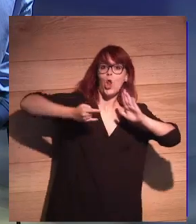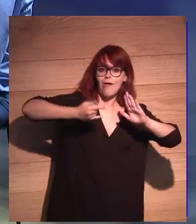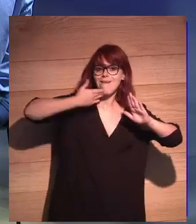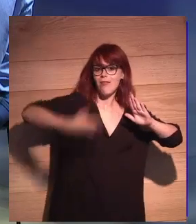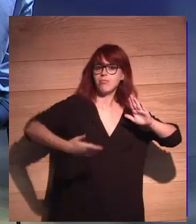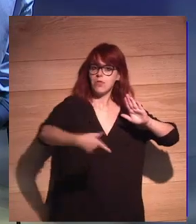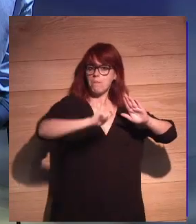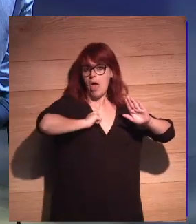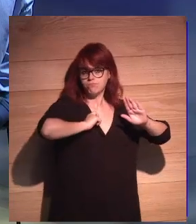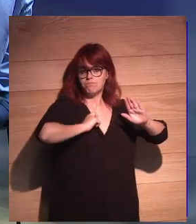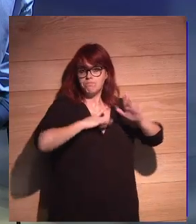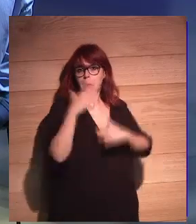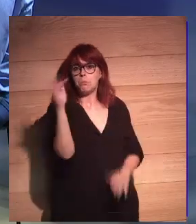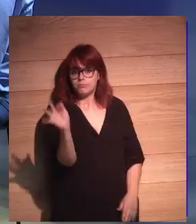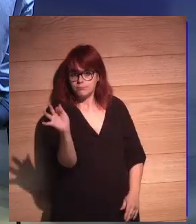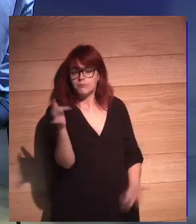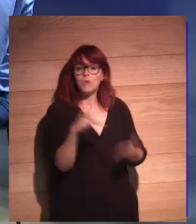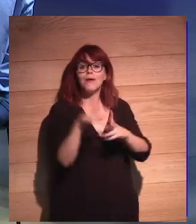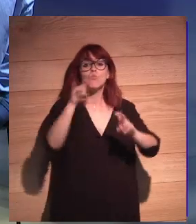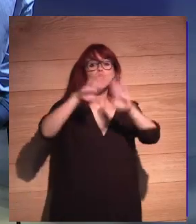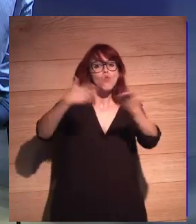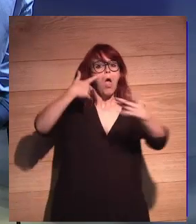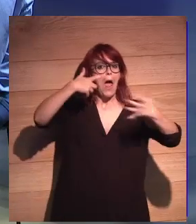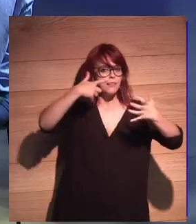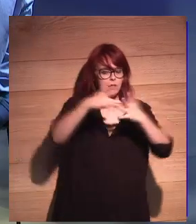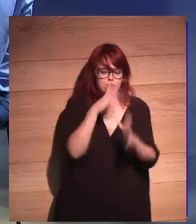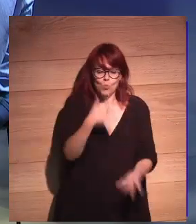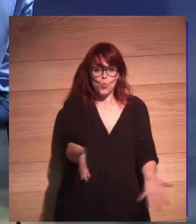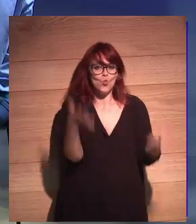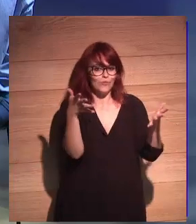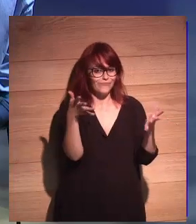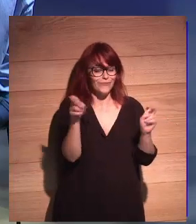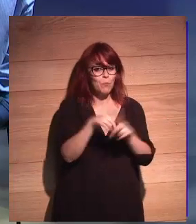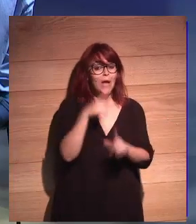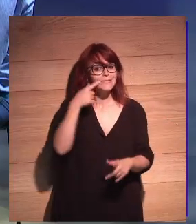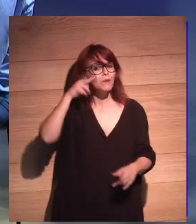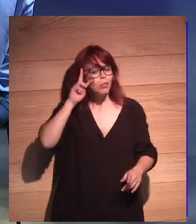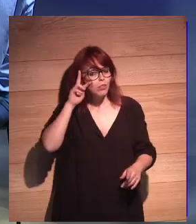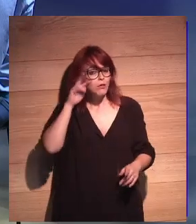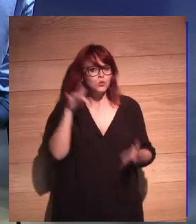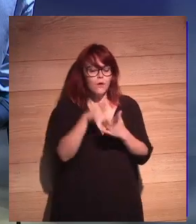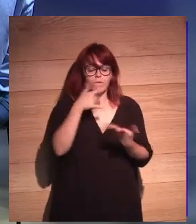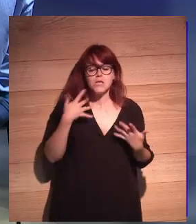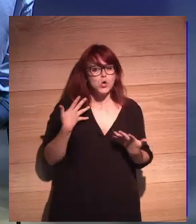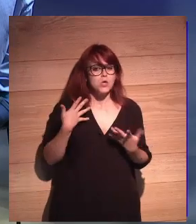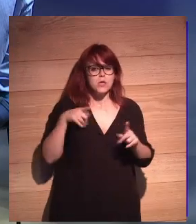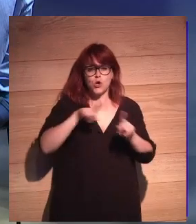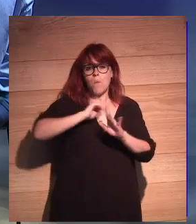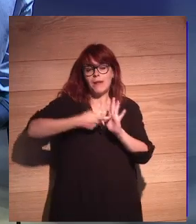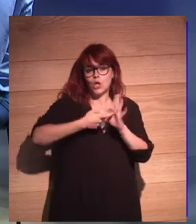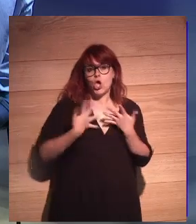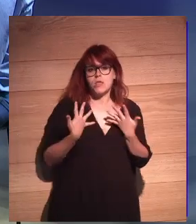por utilizarla. A mí el mundo del arte es el que me vuelve loco y me apasiona. Y esta experiencia es absolutamente inmersiva. Porque